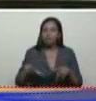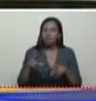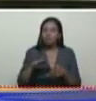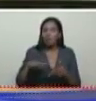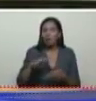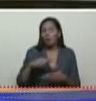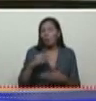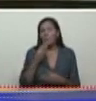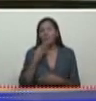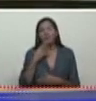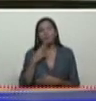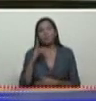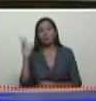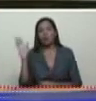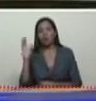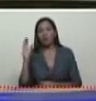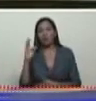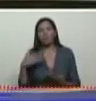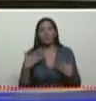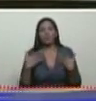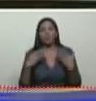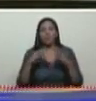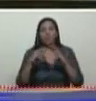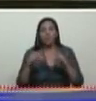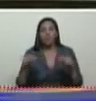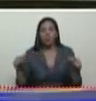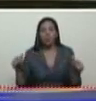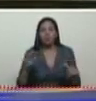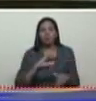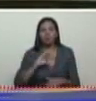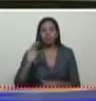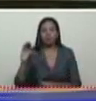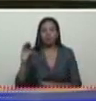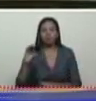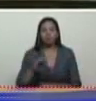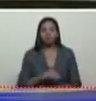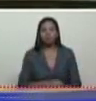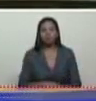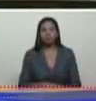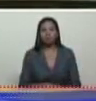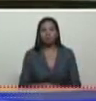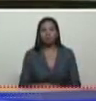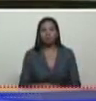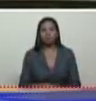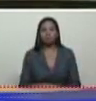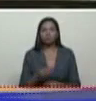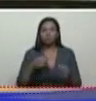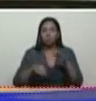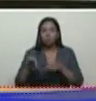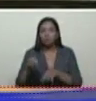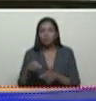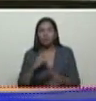Caracas. Uno debe disfrutar su tierra, su patria, querer su patria, cultivar el amor,